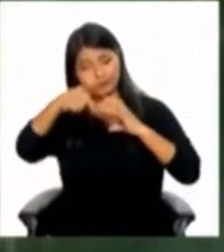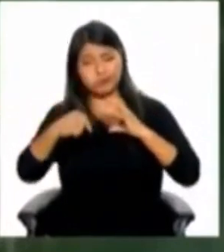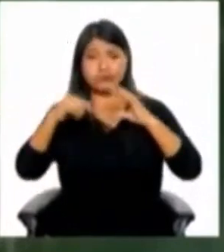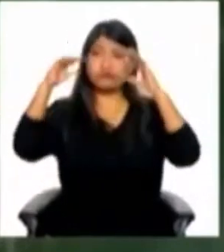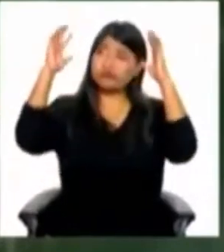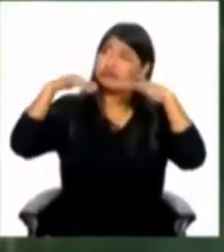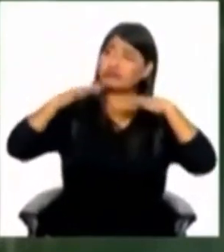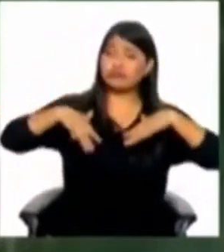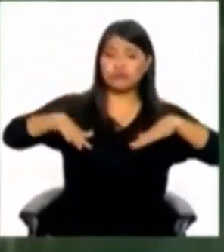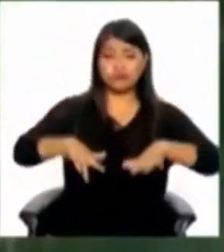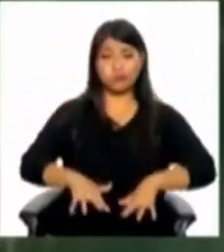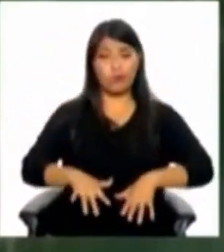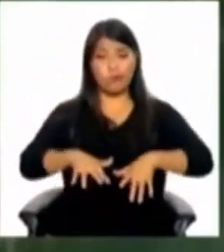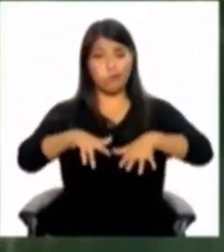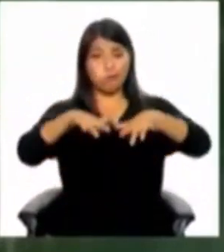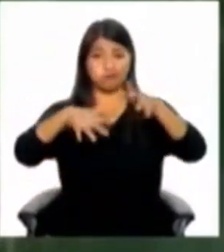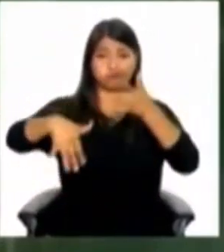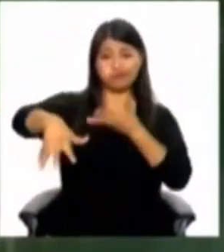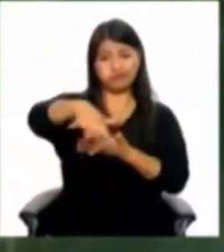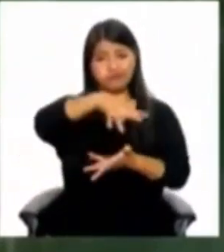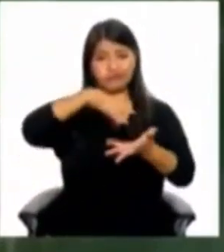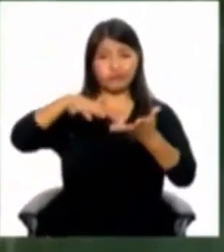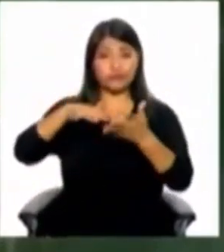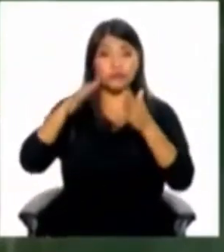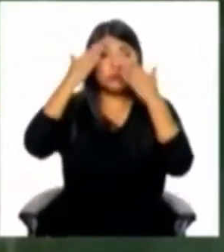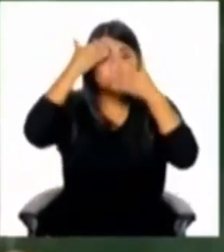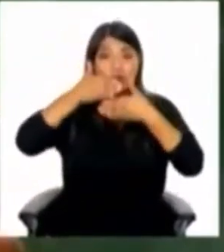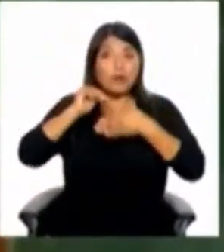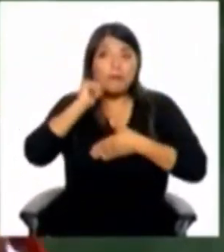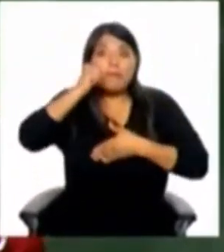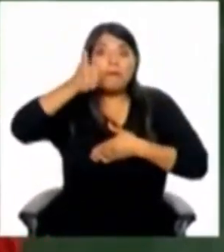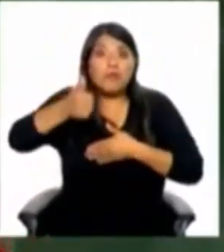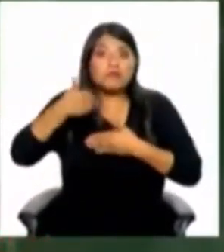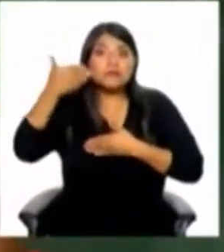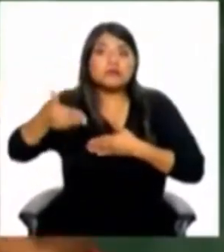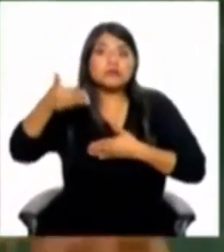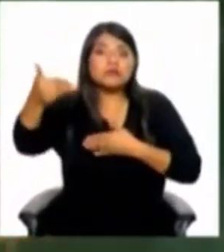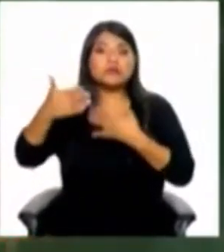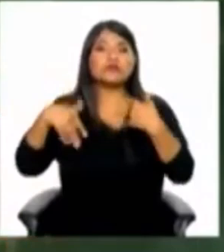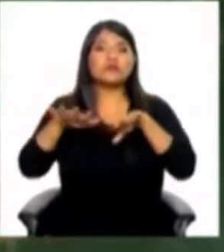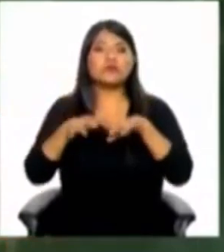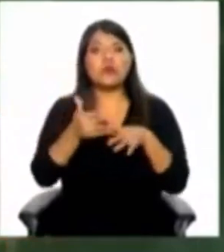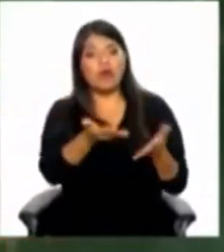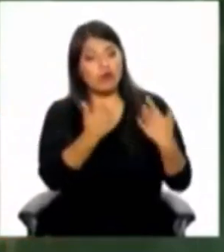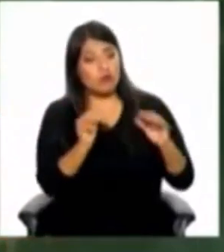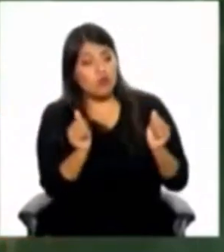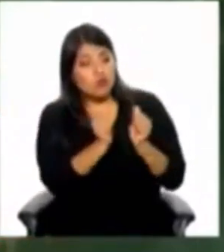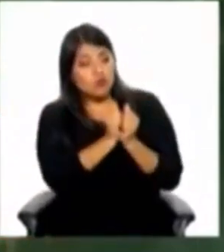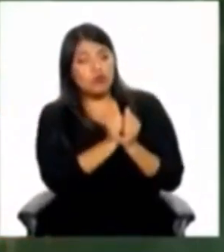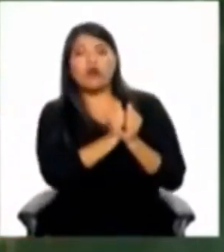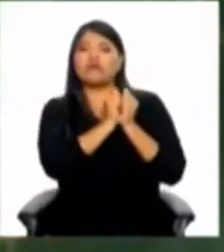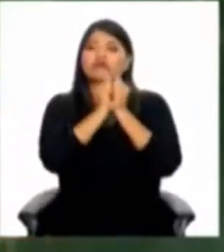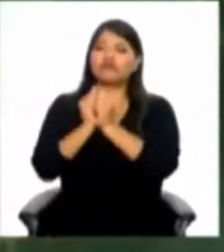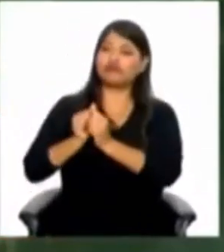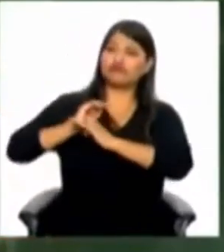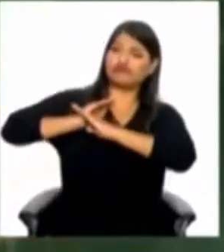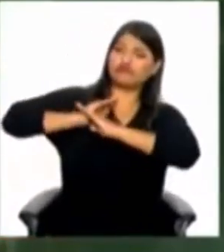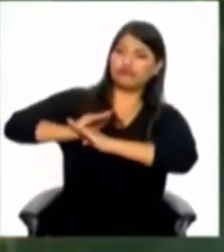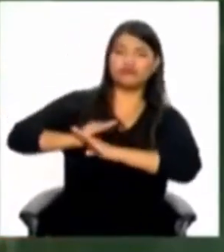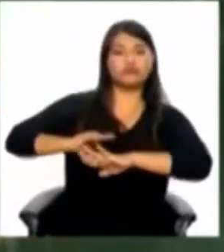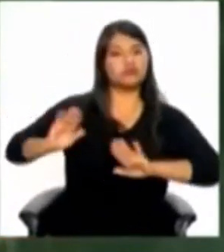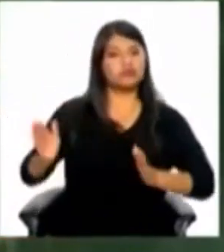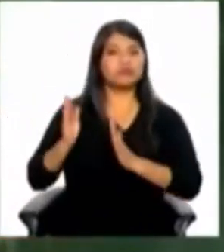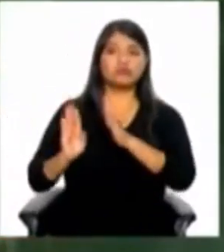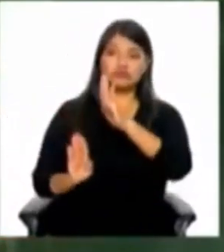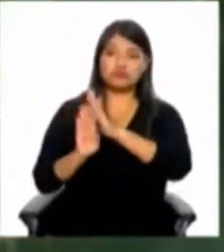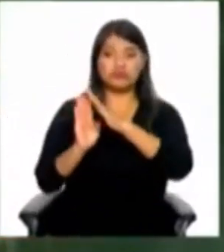la naturaleza puede ensañarse con otro destino, pero en unidad, como digo, en mi país, podemos salir